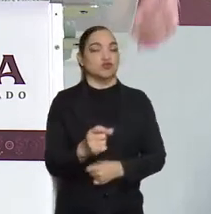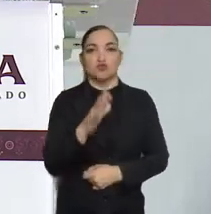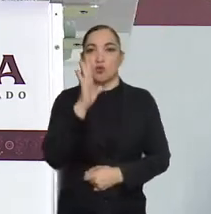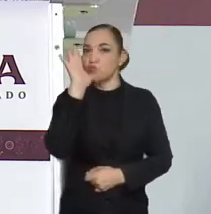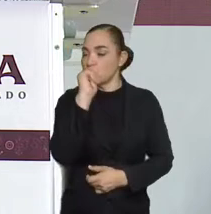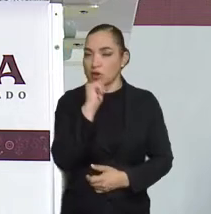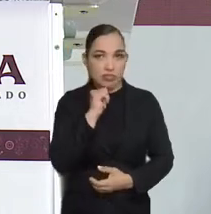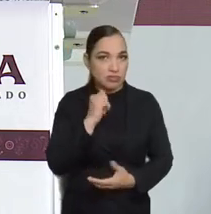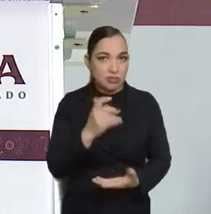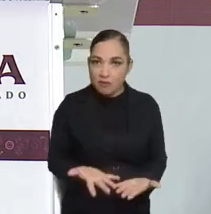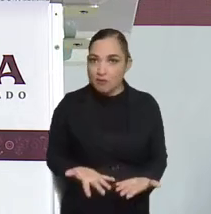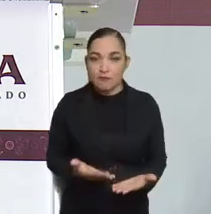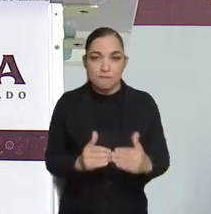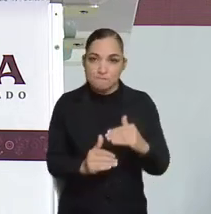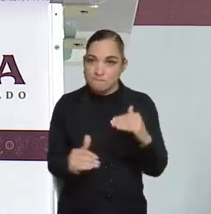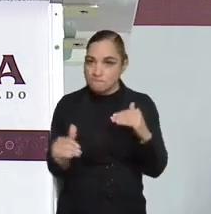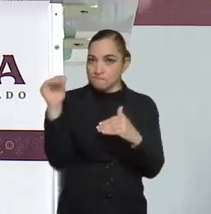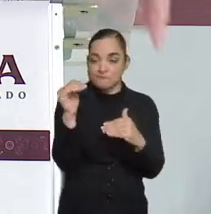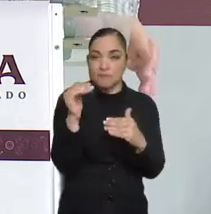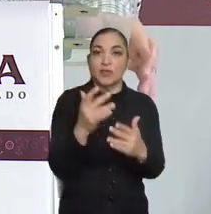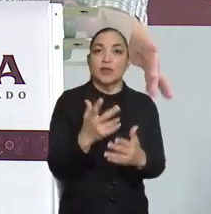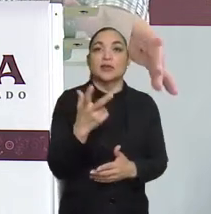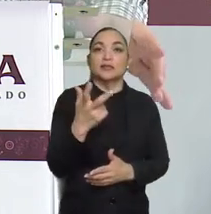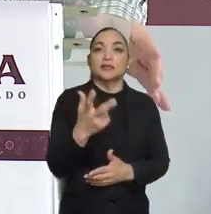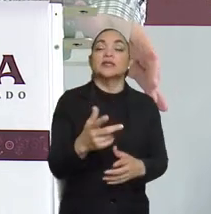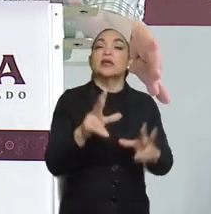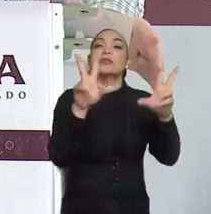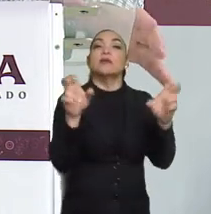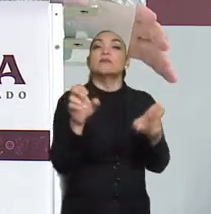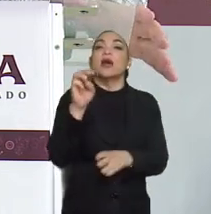Este tema de Enedino Gómez